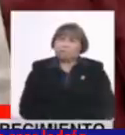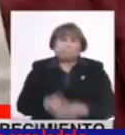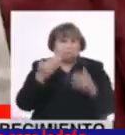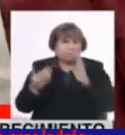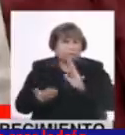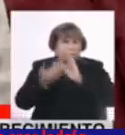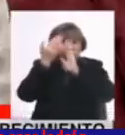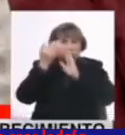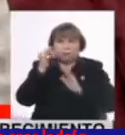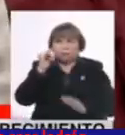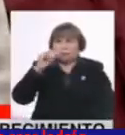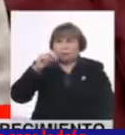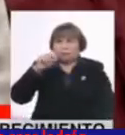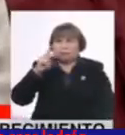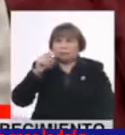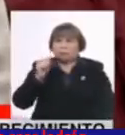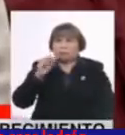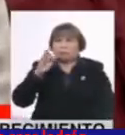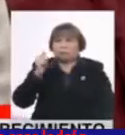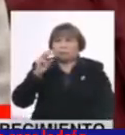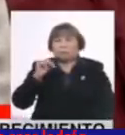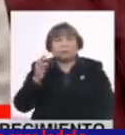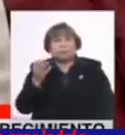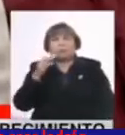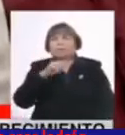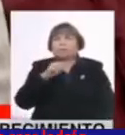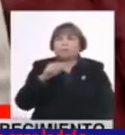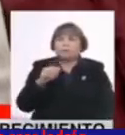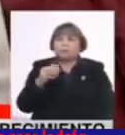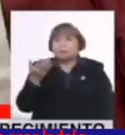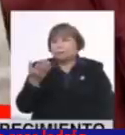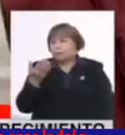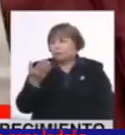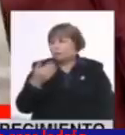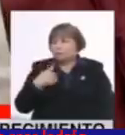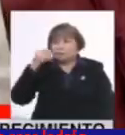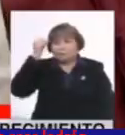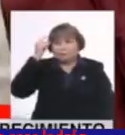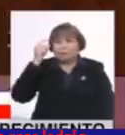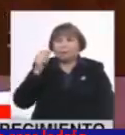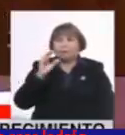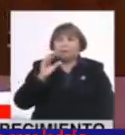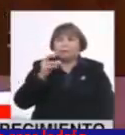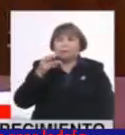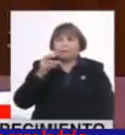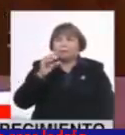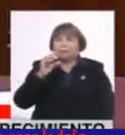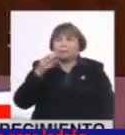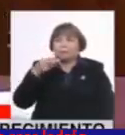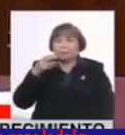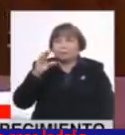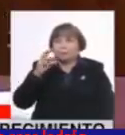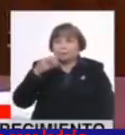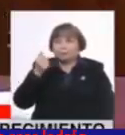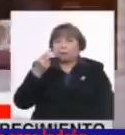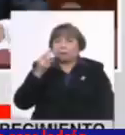Al frente del Incafarma, como Chabuca Granda, me parece. Esa puerta, no tengo muy referencia. Pero por ahí ingresan